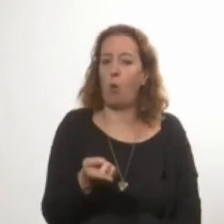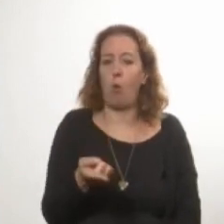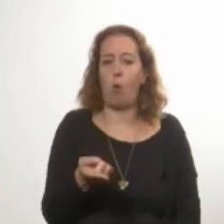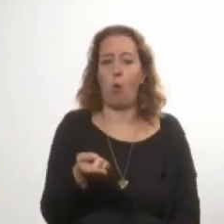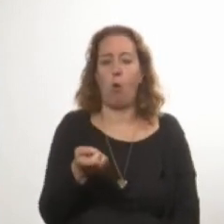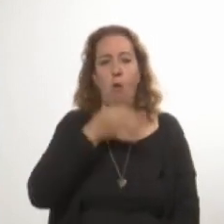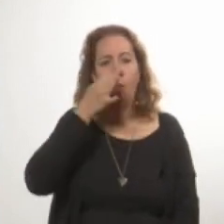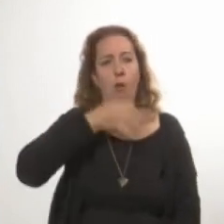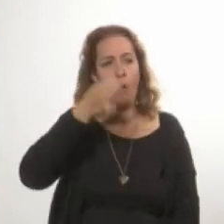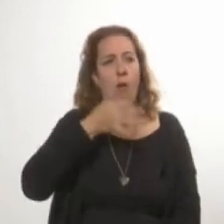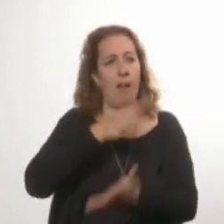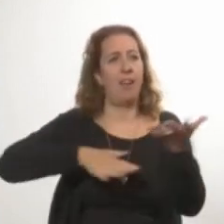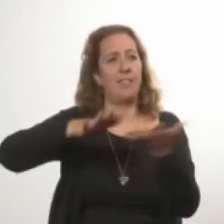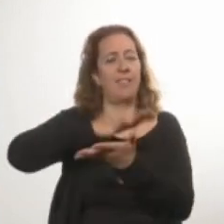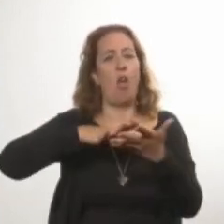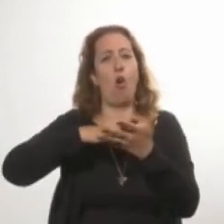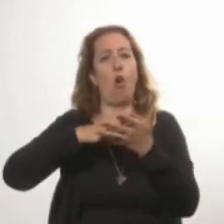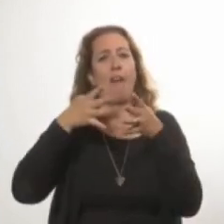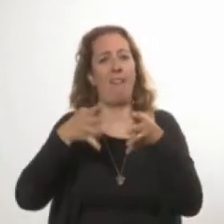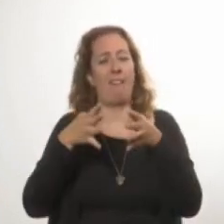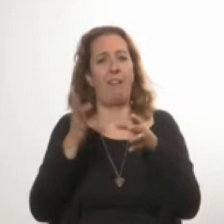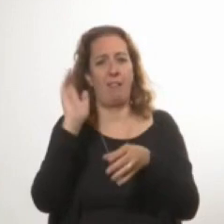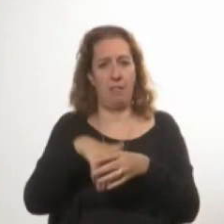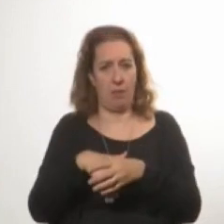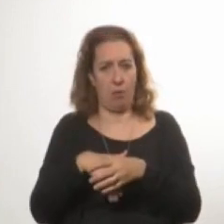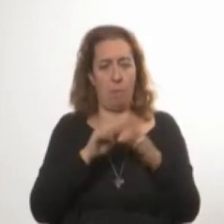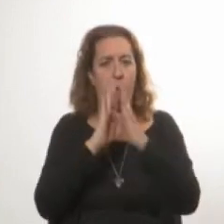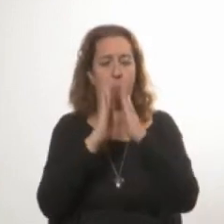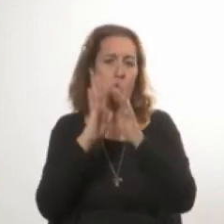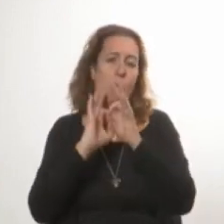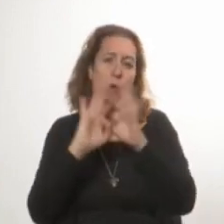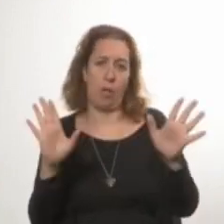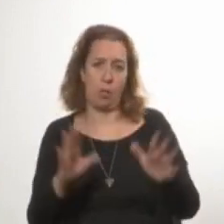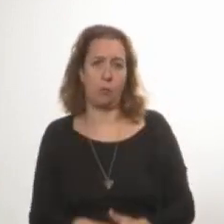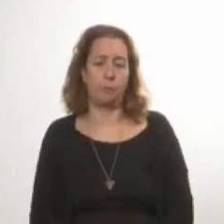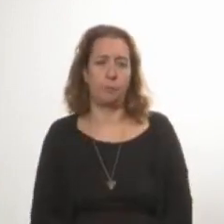una declaración de un estado de guerra interno por nuestro Parlamento democrático.